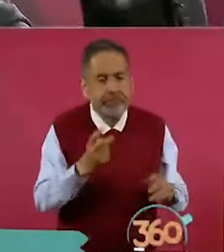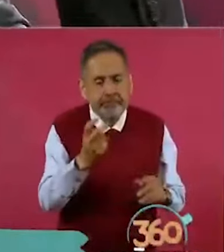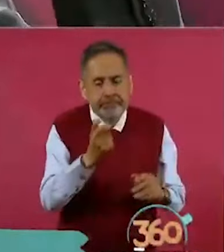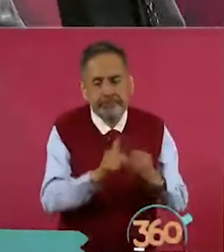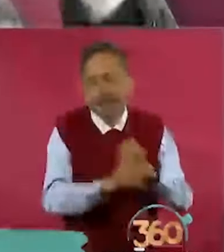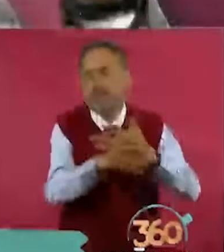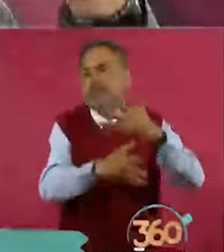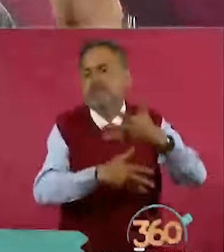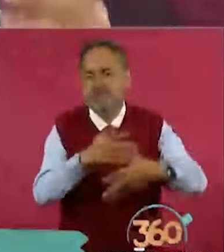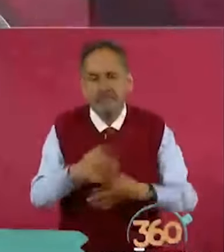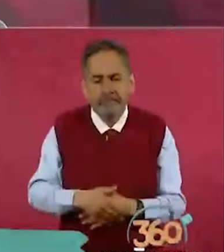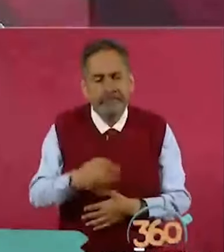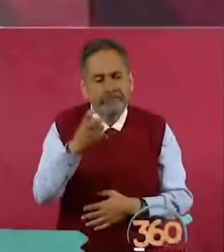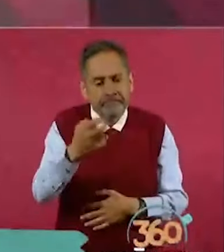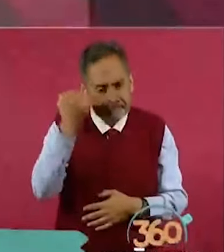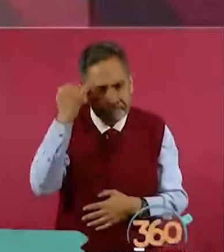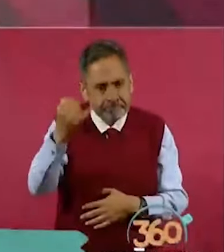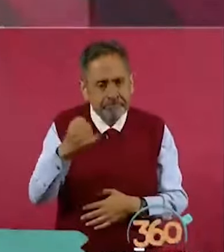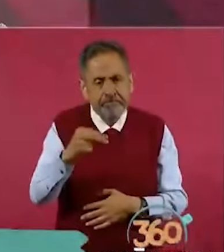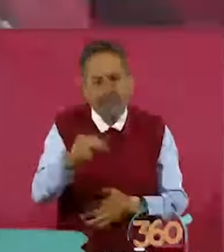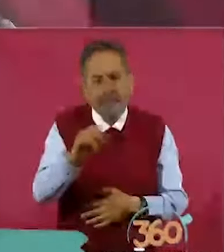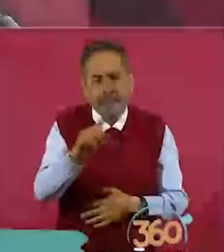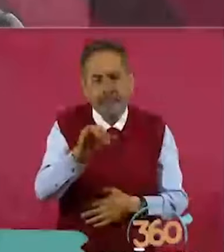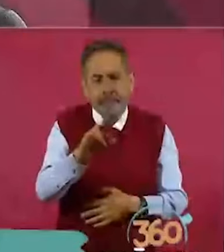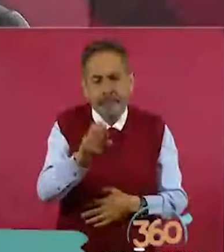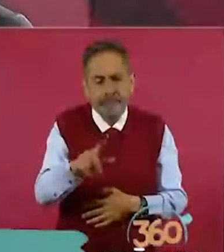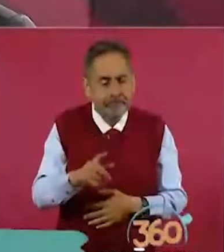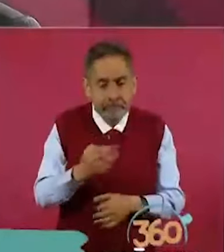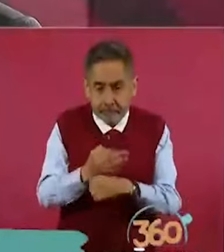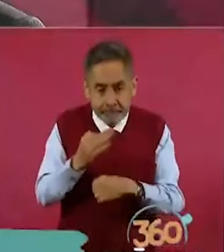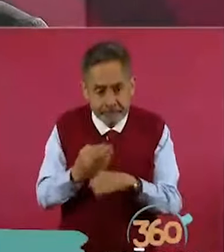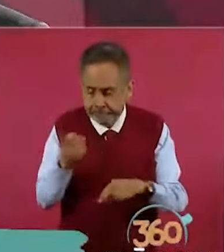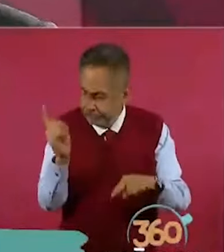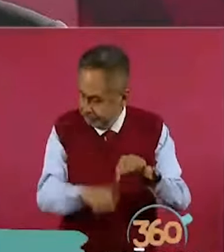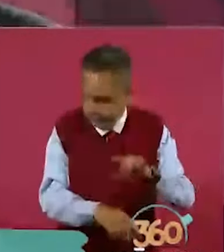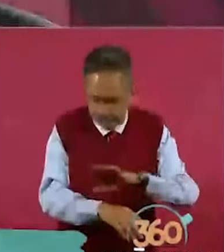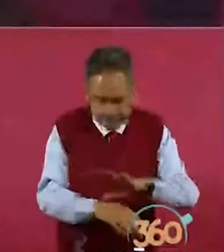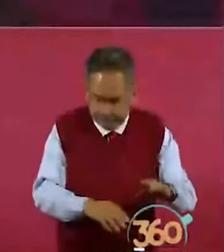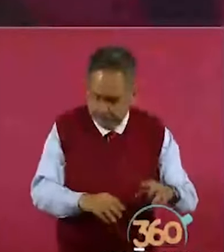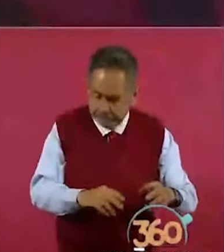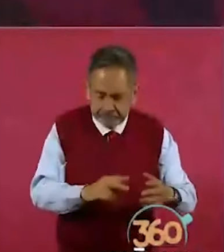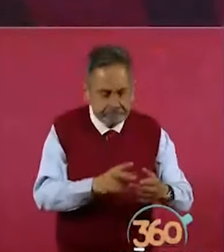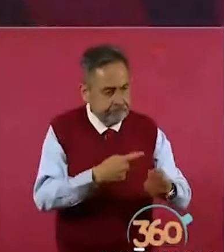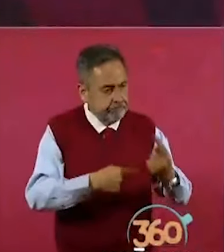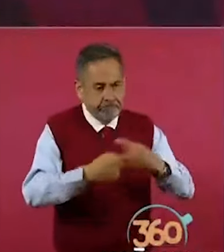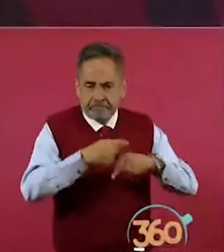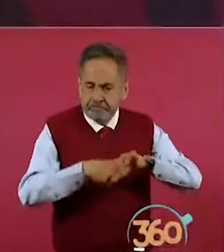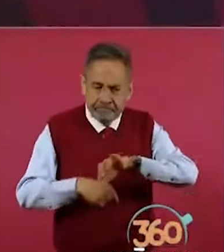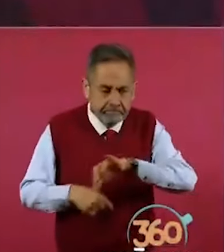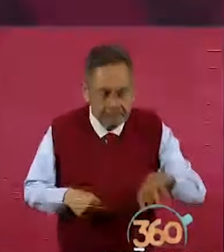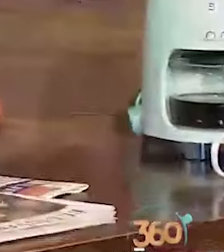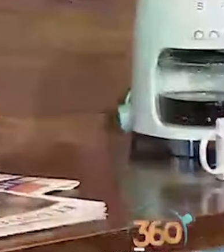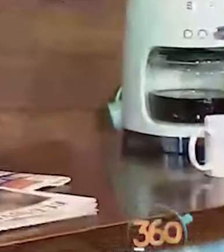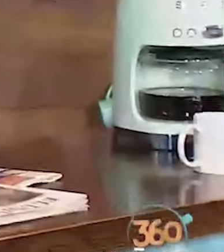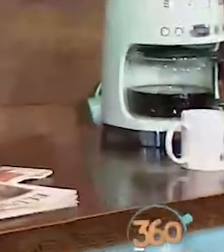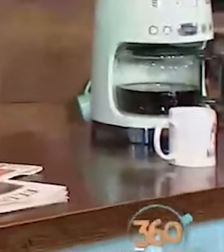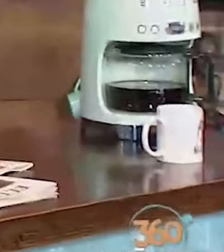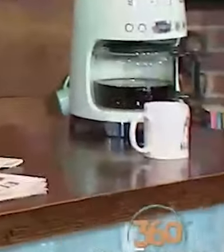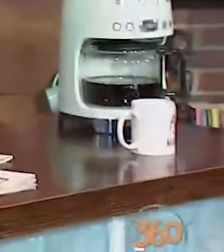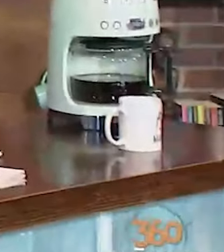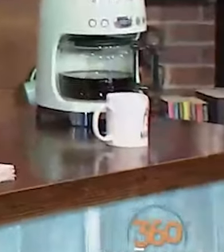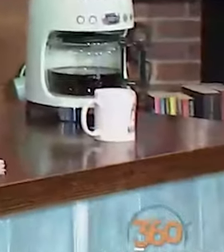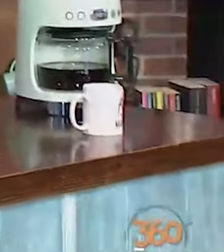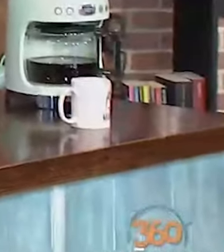esa política la hemos ido revirtiendo, nos ha costado muchísimo. Y el